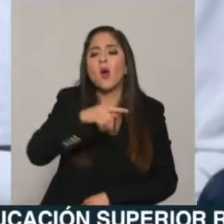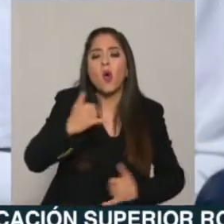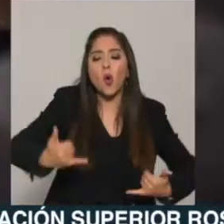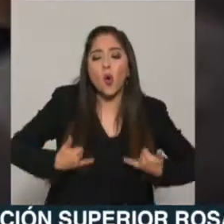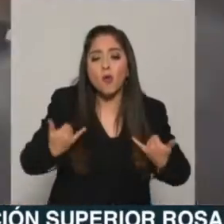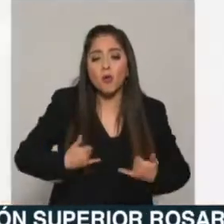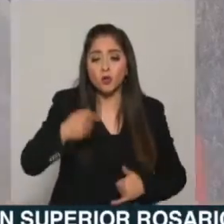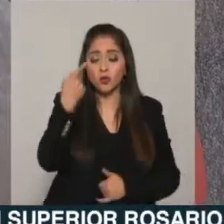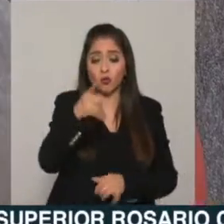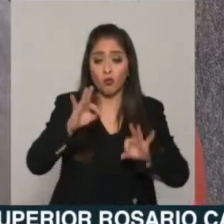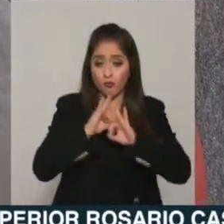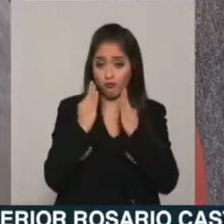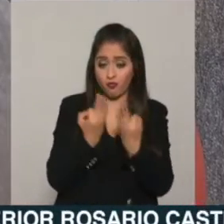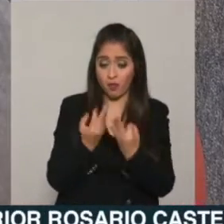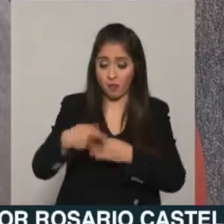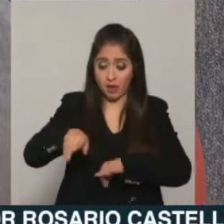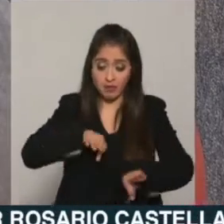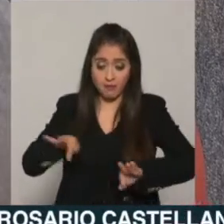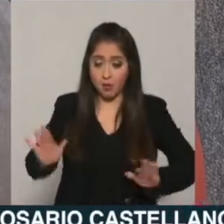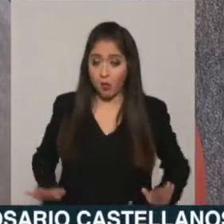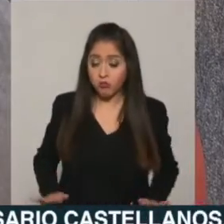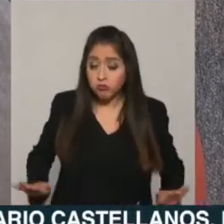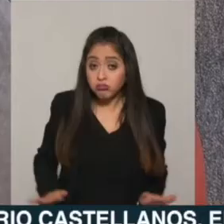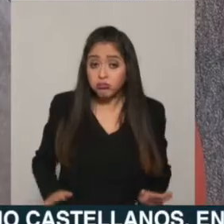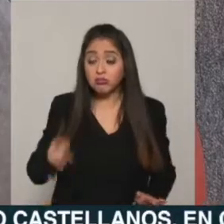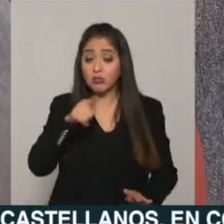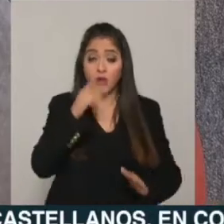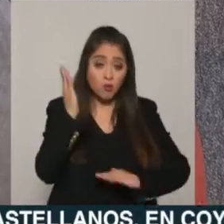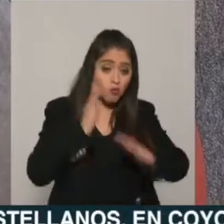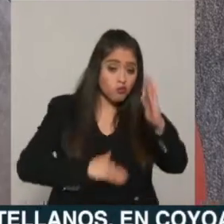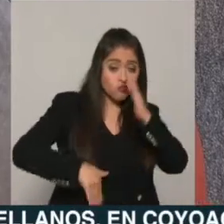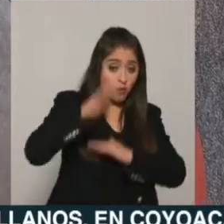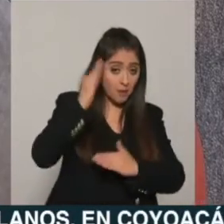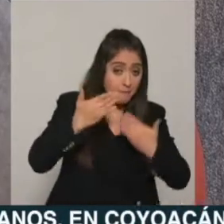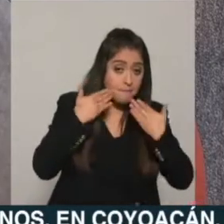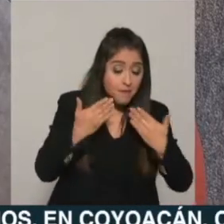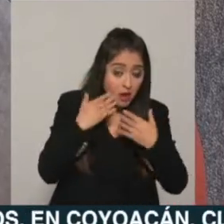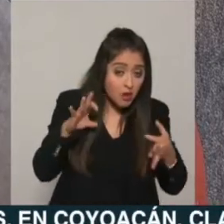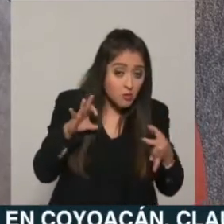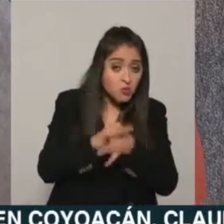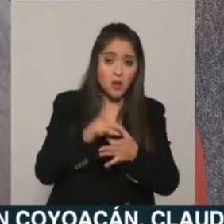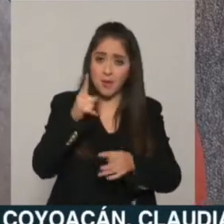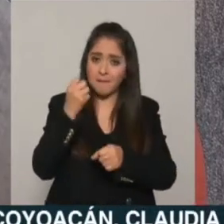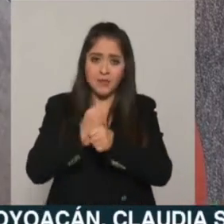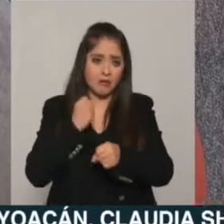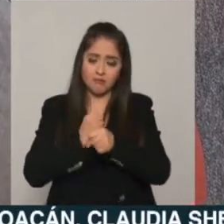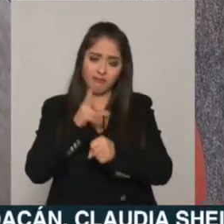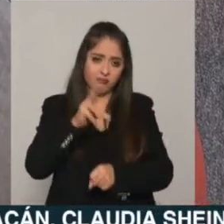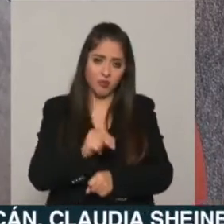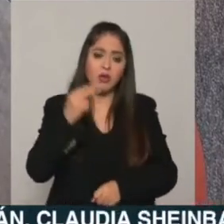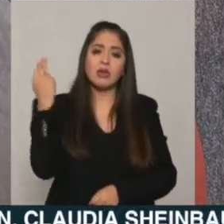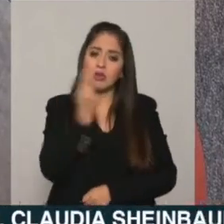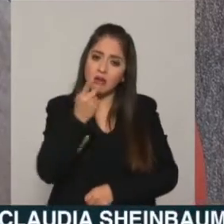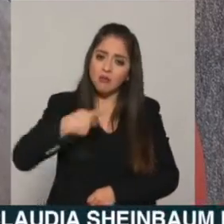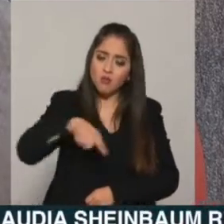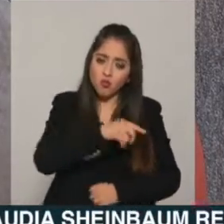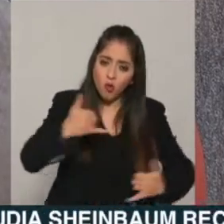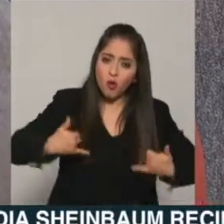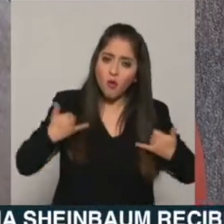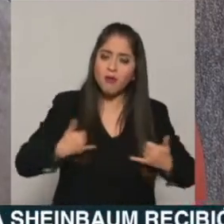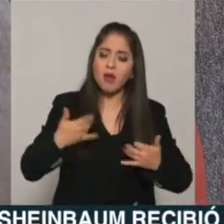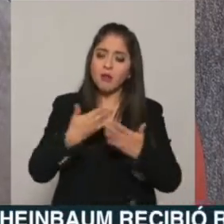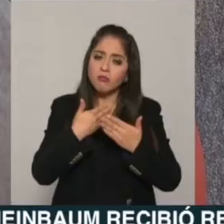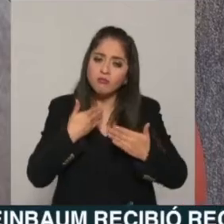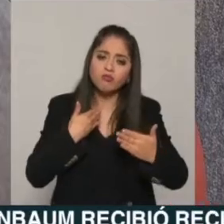conductas delictivas, pues desde luego no lo llevan a un futuro adecuado. Lo que buscamos es que desarrolle todas sus habilidades,